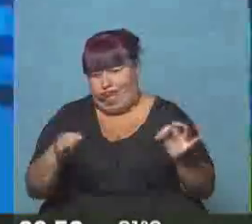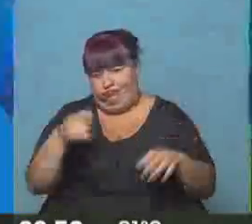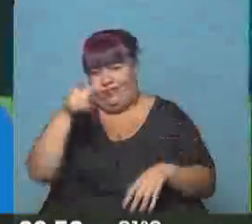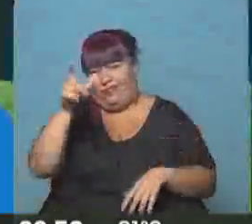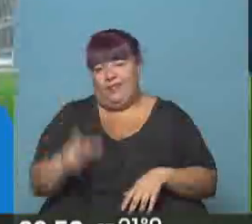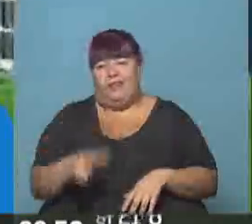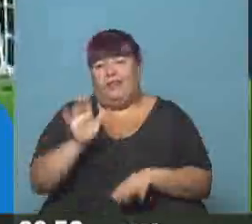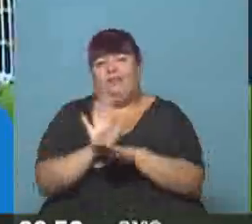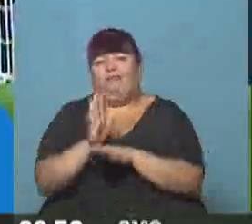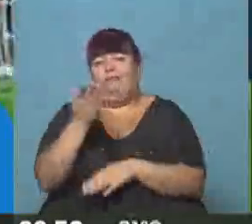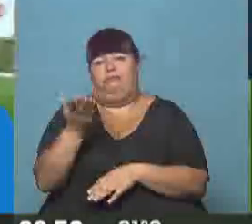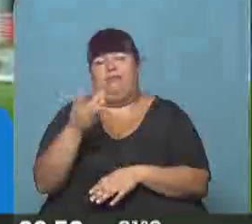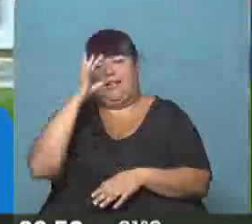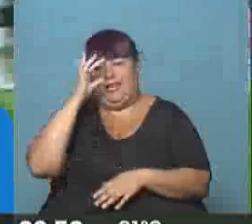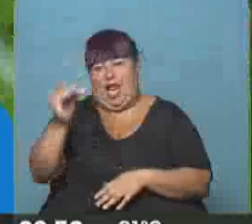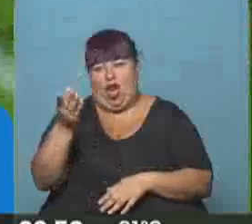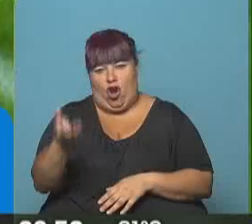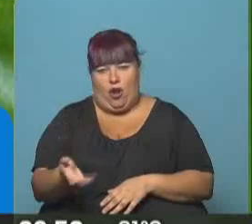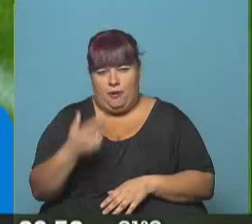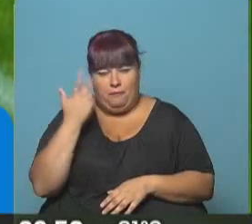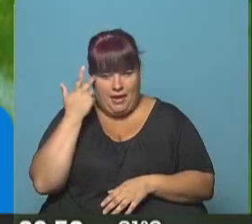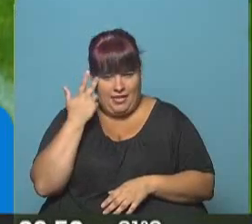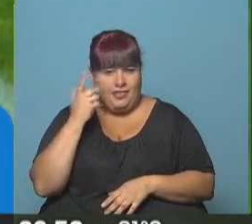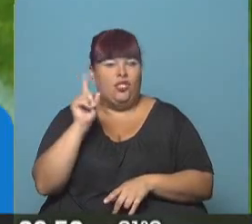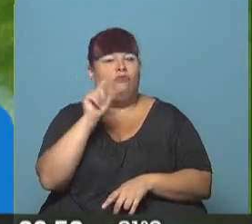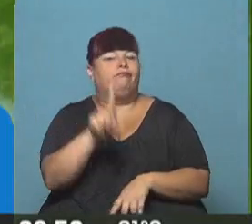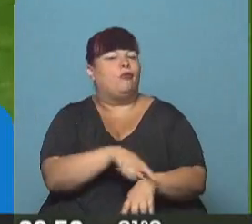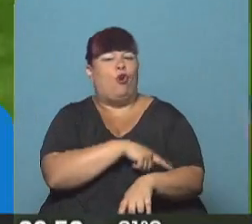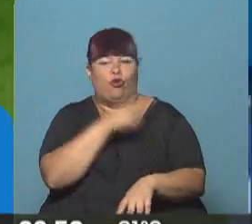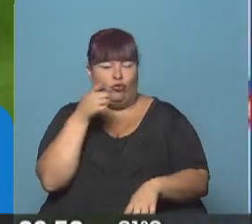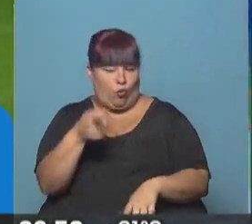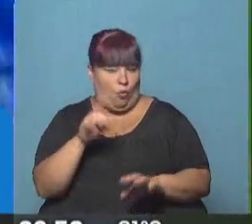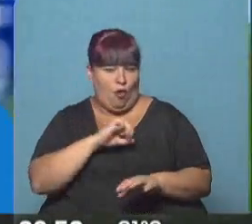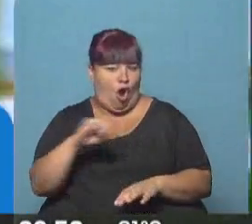lo que significa un nuevo récord. Un hombre acostumbrado en